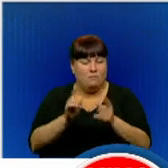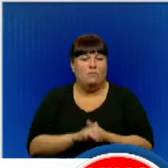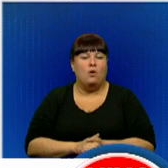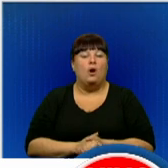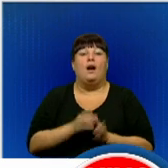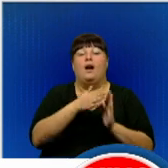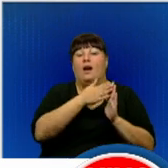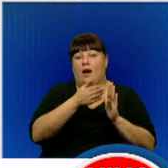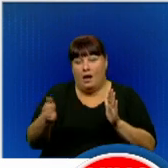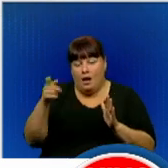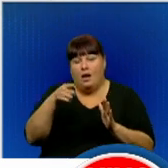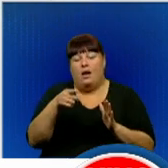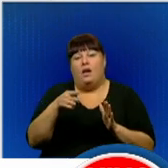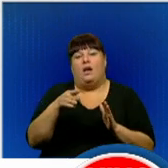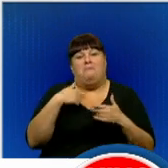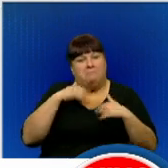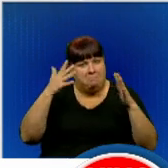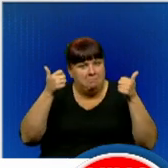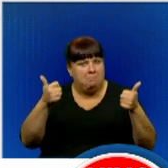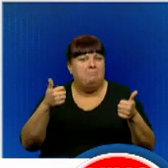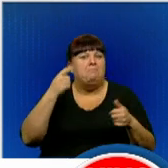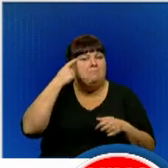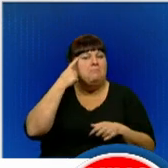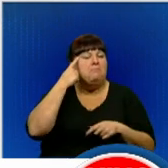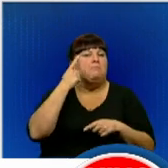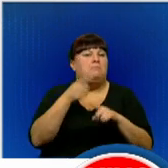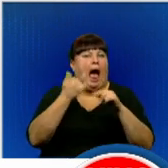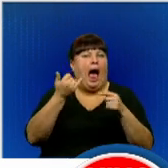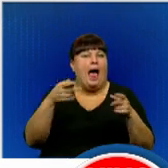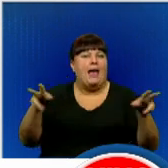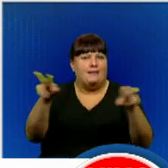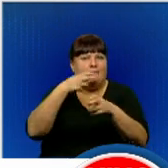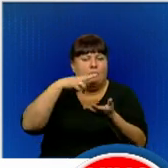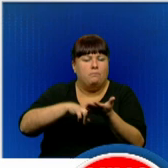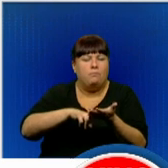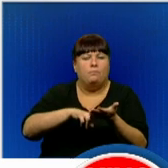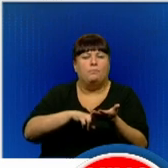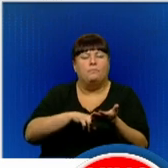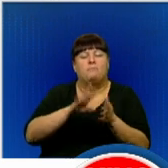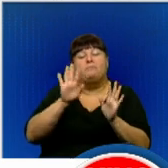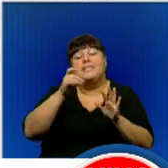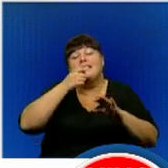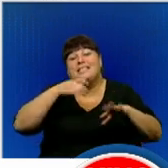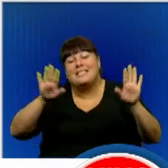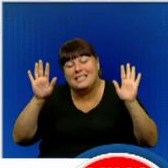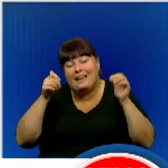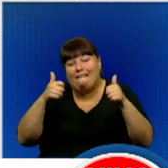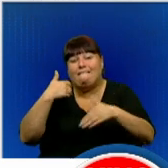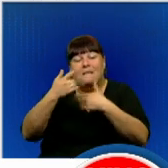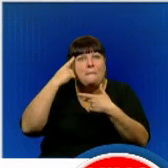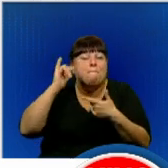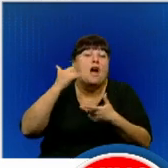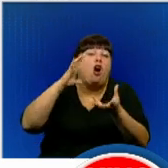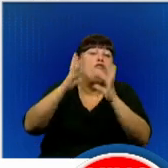desde luego y con beneplácito decimos tiene un costo fiscal que en el mejor de los casos ideales